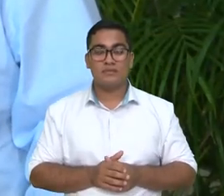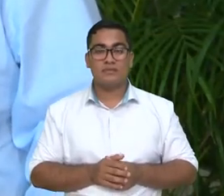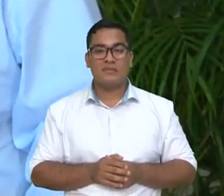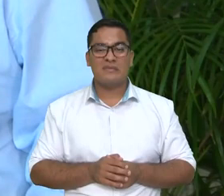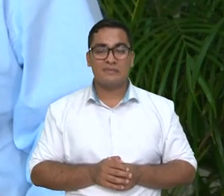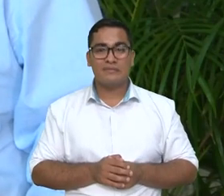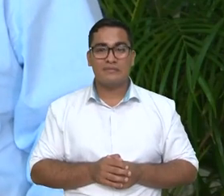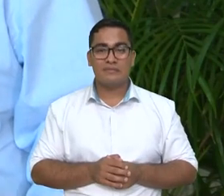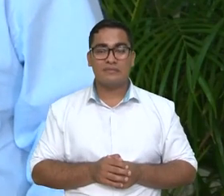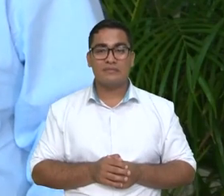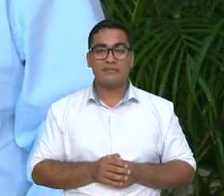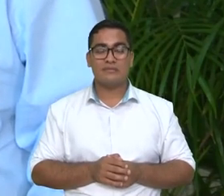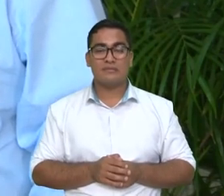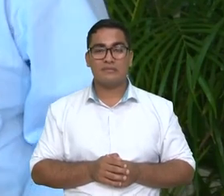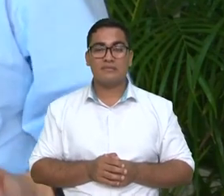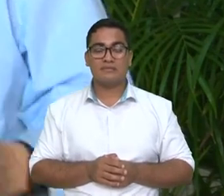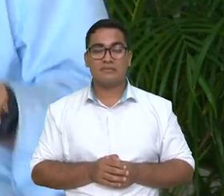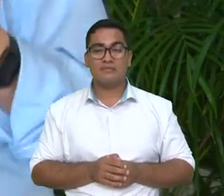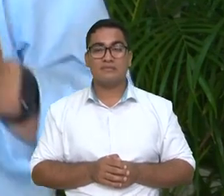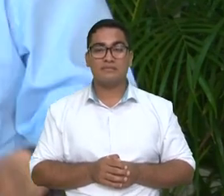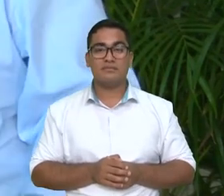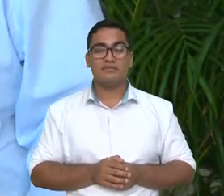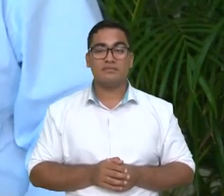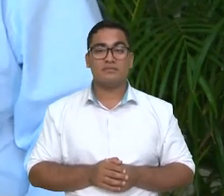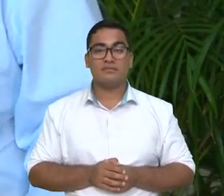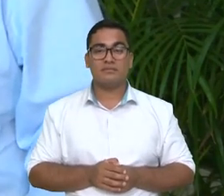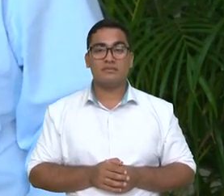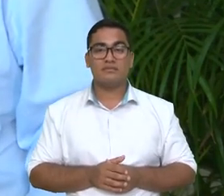estamos haciendo para